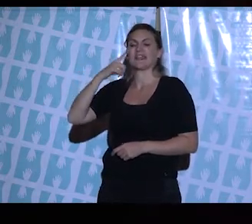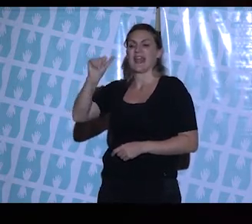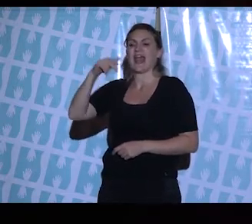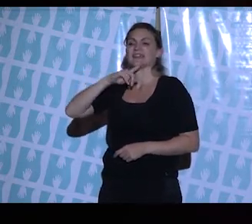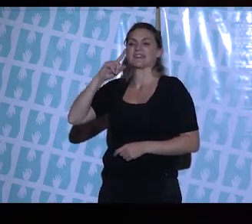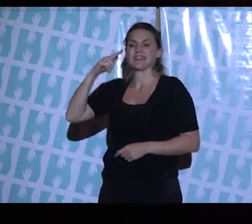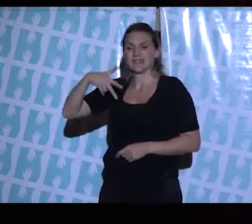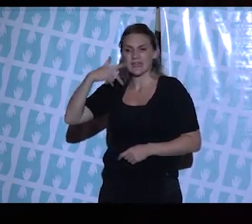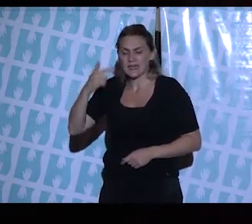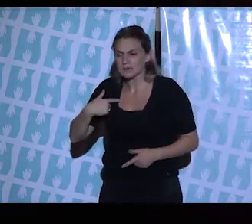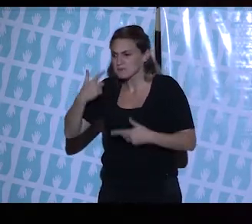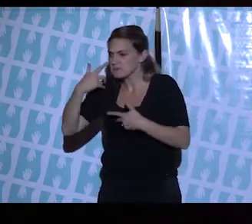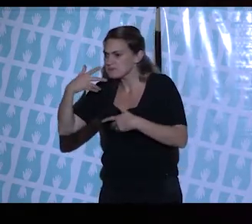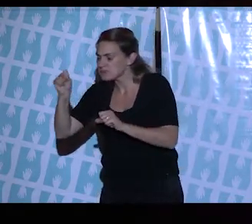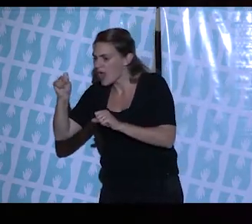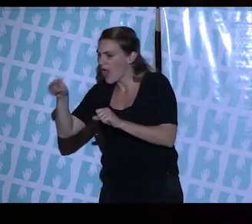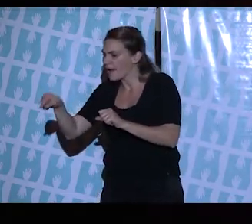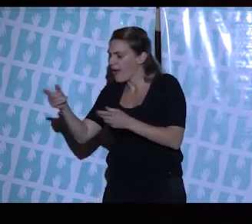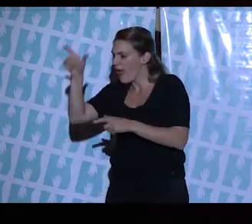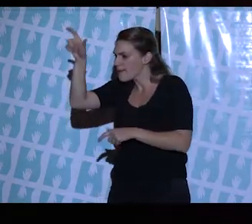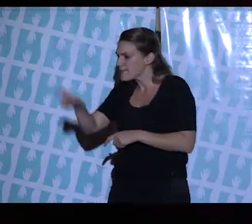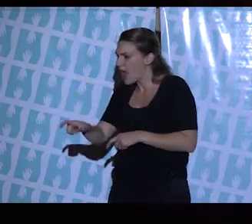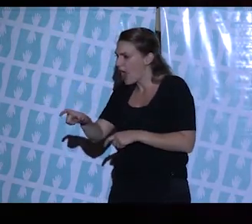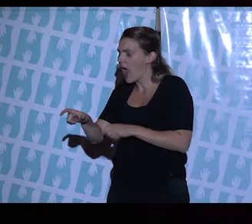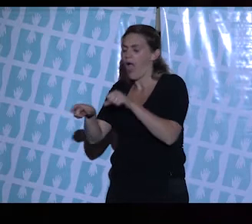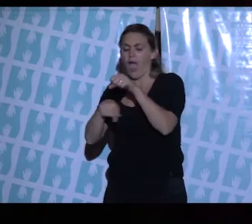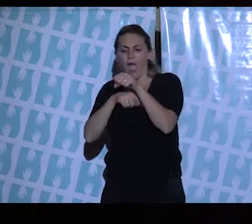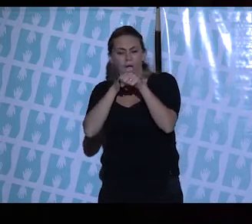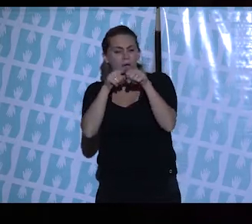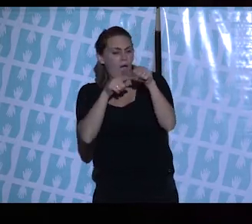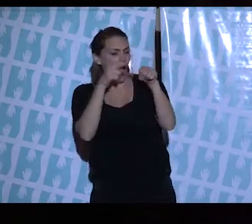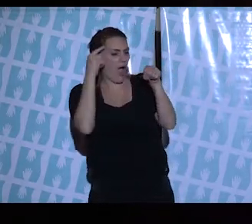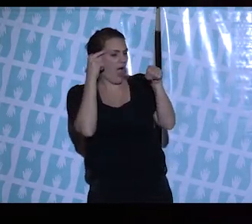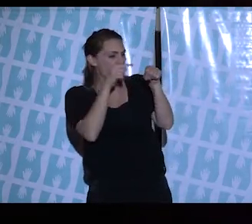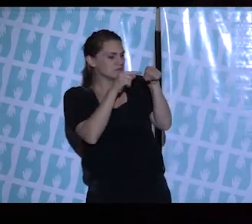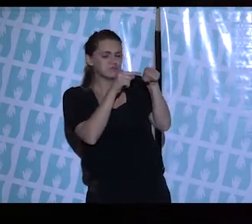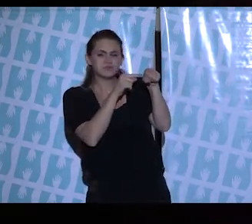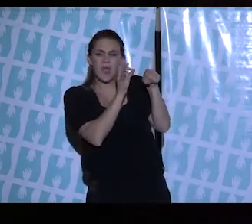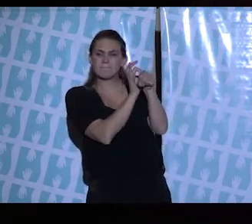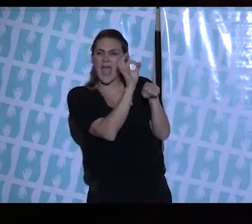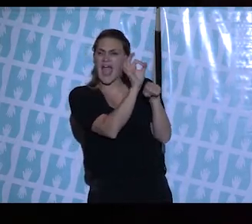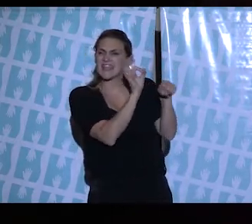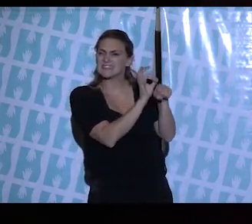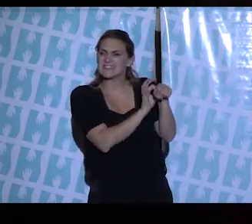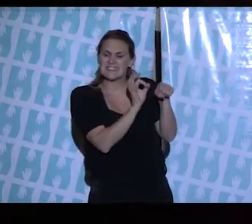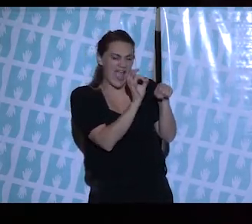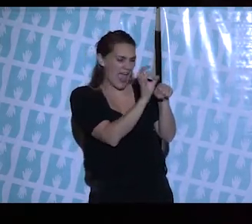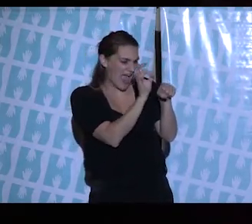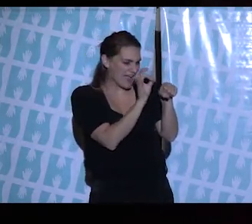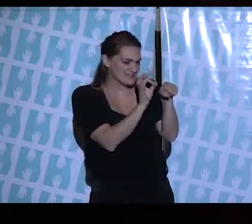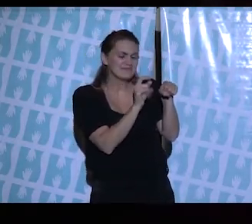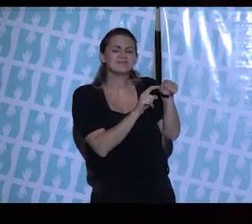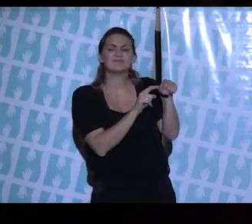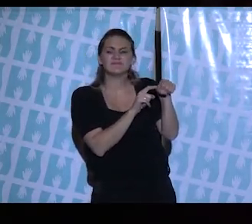que en los cuerpos de Levy, esas manchas que hay en las células del cerebro de los pacientes